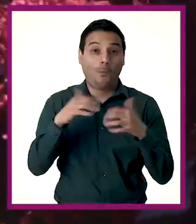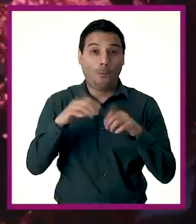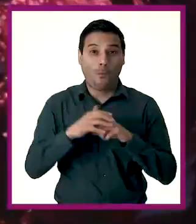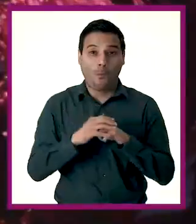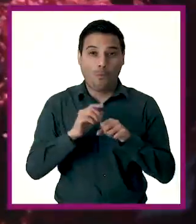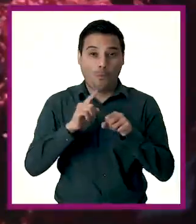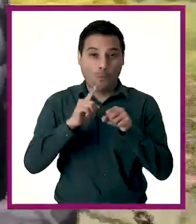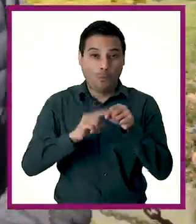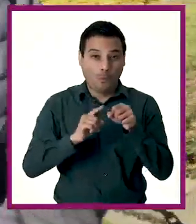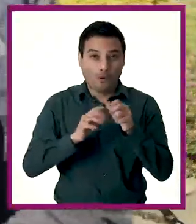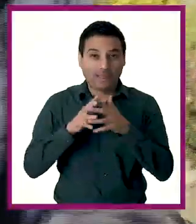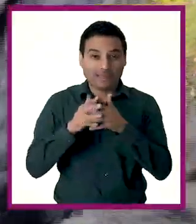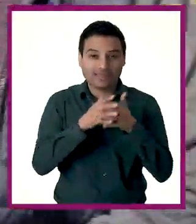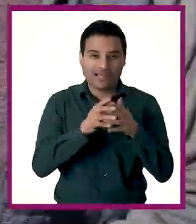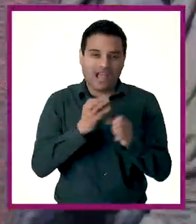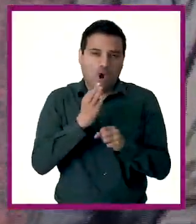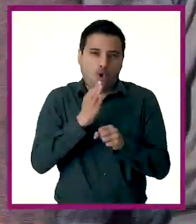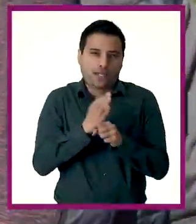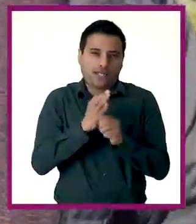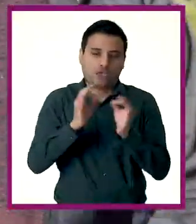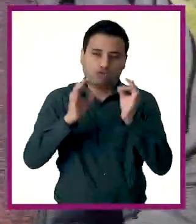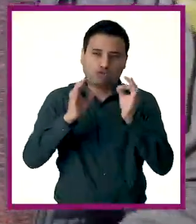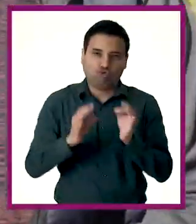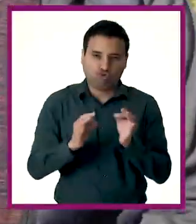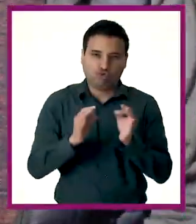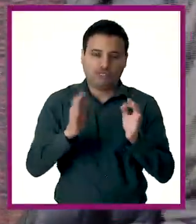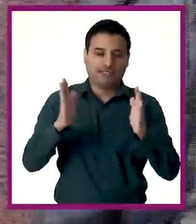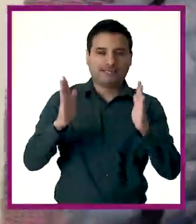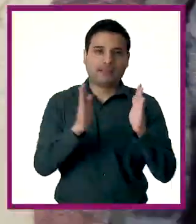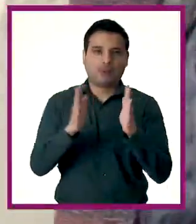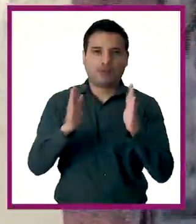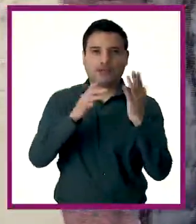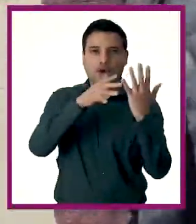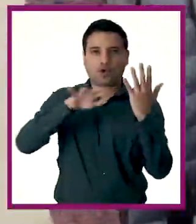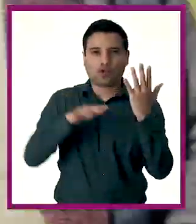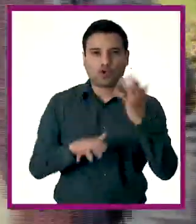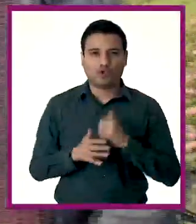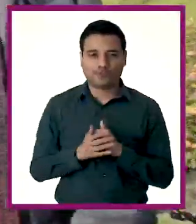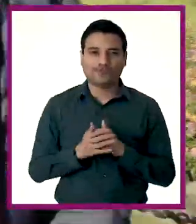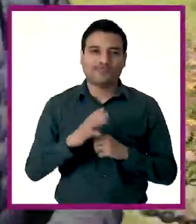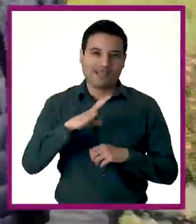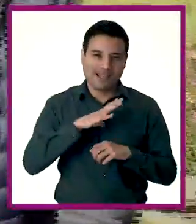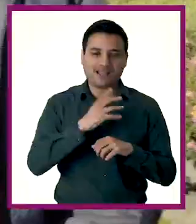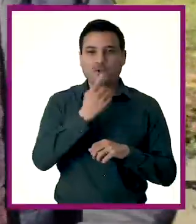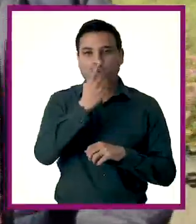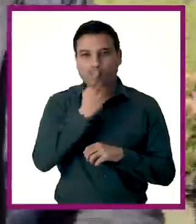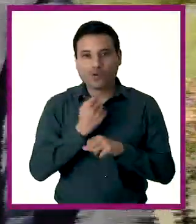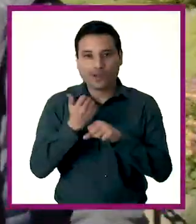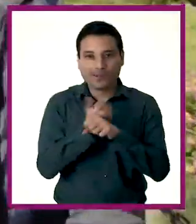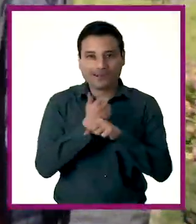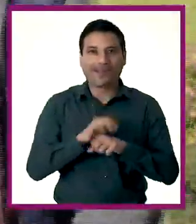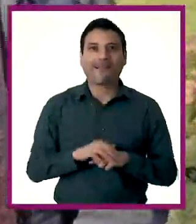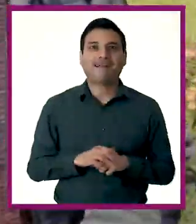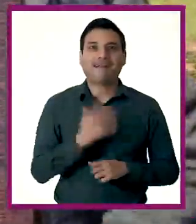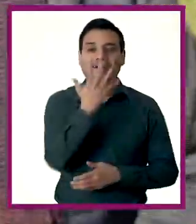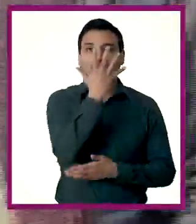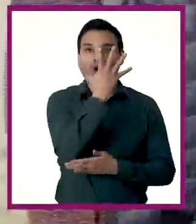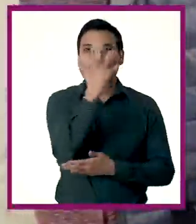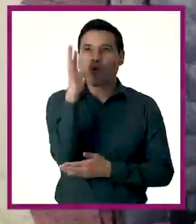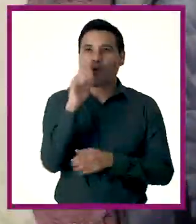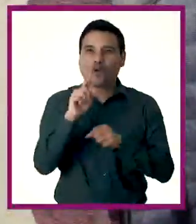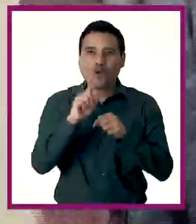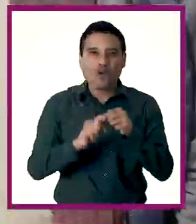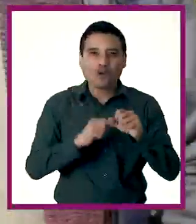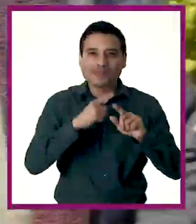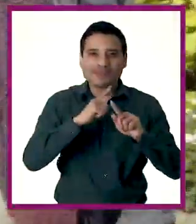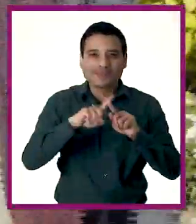Como que empiezan también los colores de otoño, ¿no? Estamos viendo los rojos, los amarillos. Claro, no tarda el otoño en pintar todos los